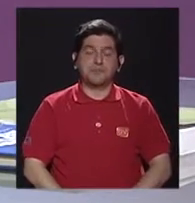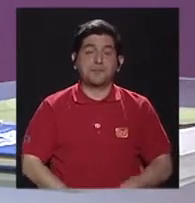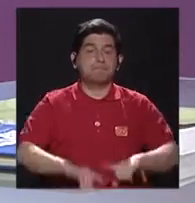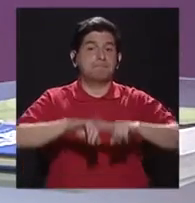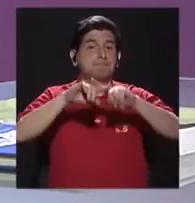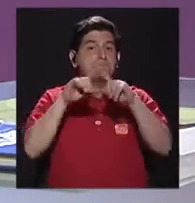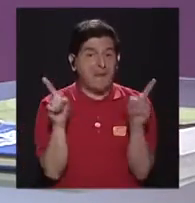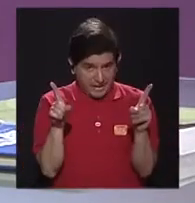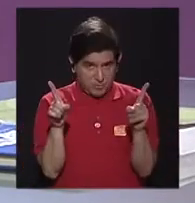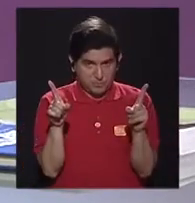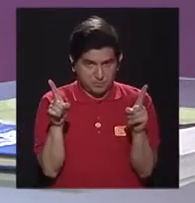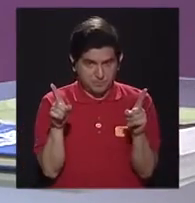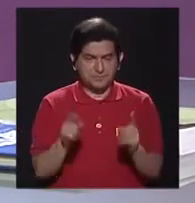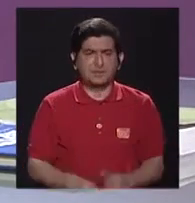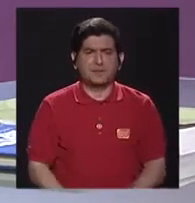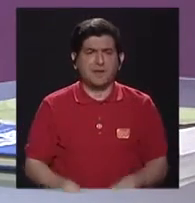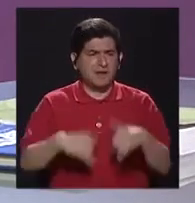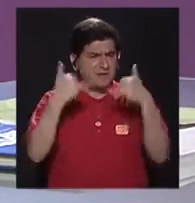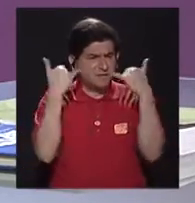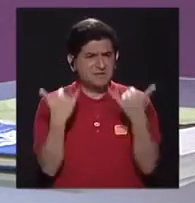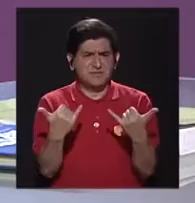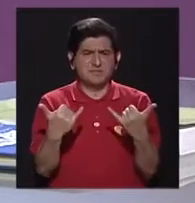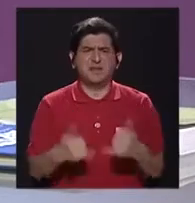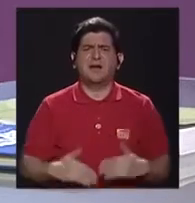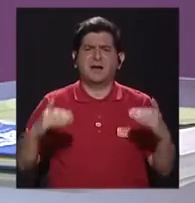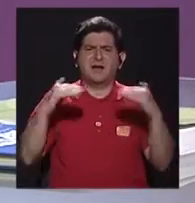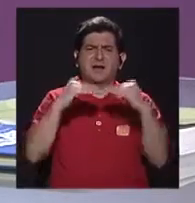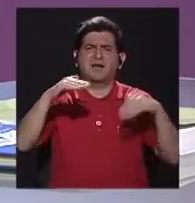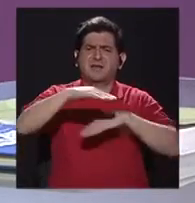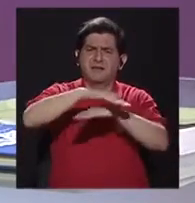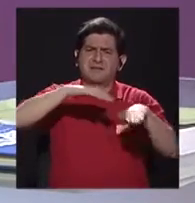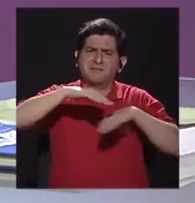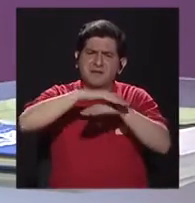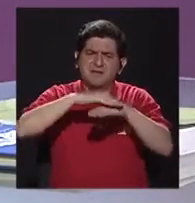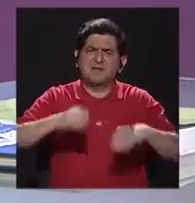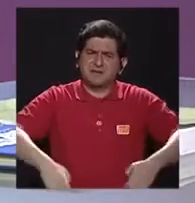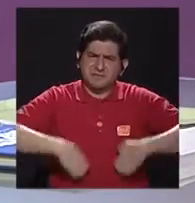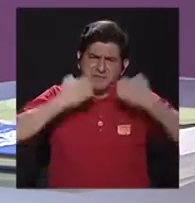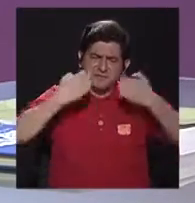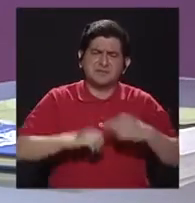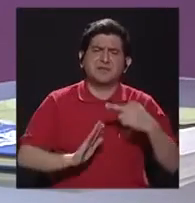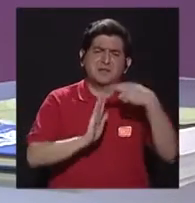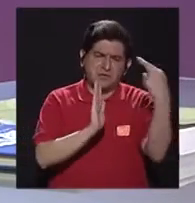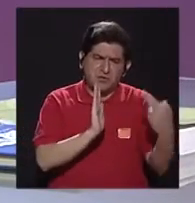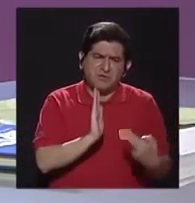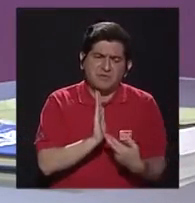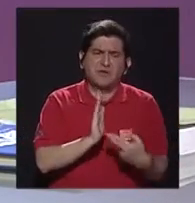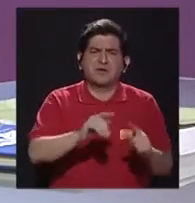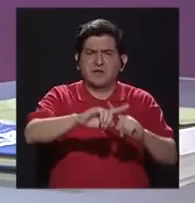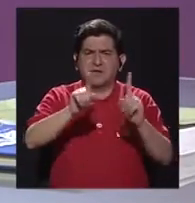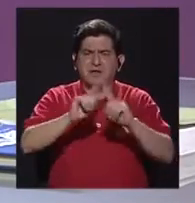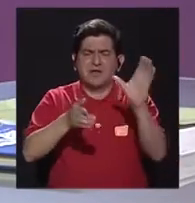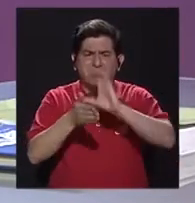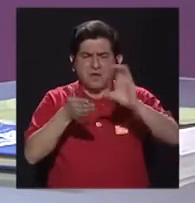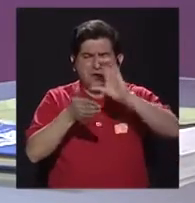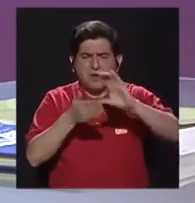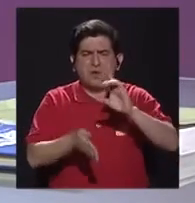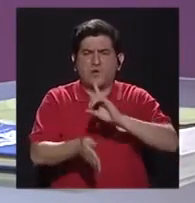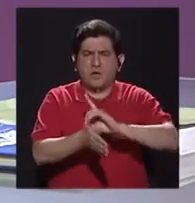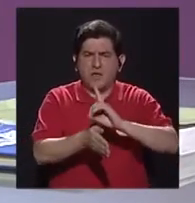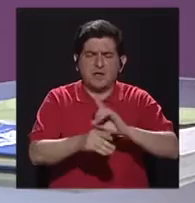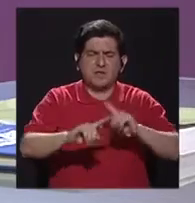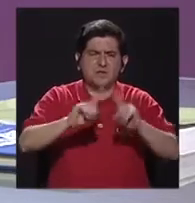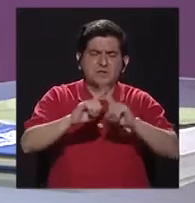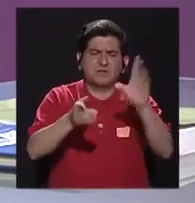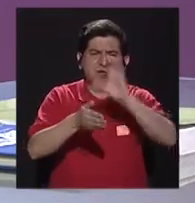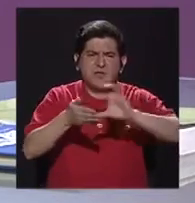Pero eso también, digamos, ya está dado en un nivel básico actualmente por medio de las reglamentaciones que tiene el Colegio de Médicos y los distintos